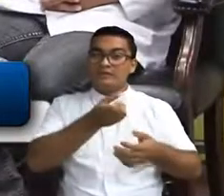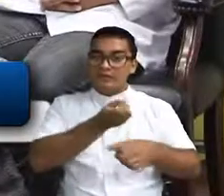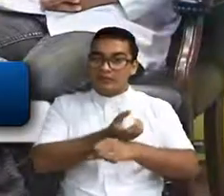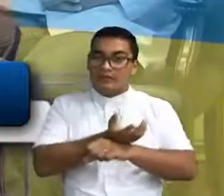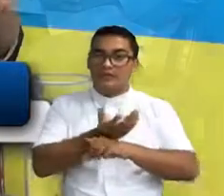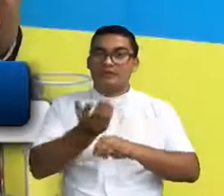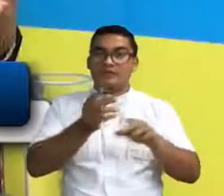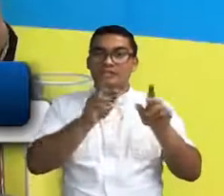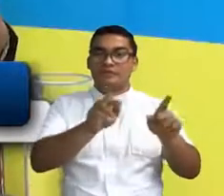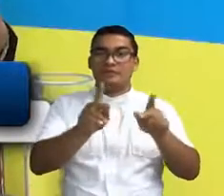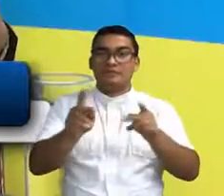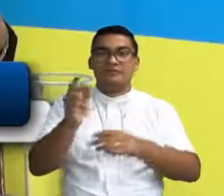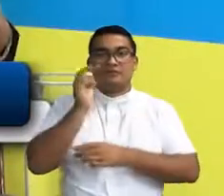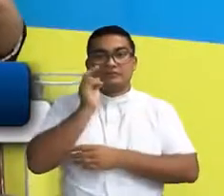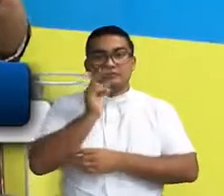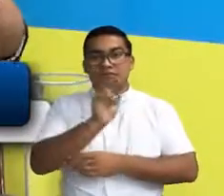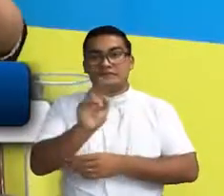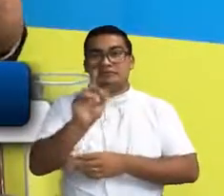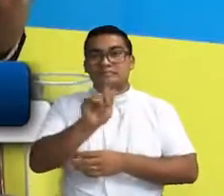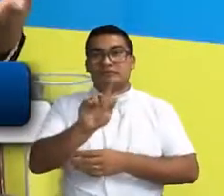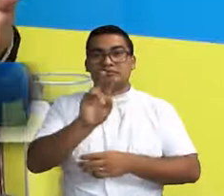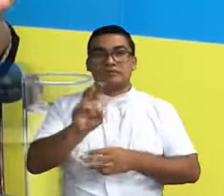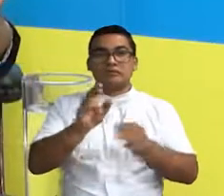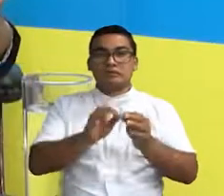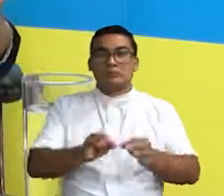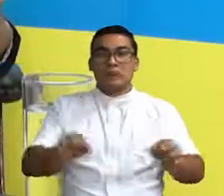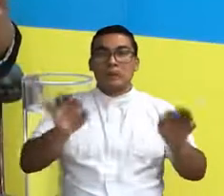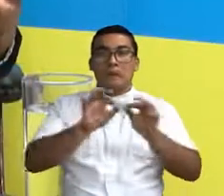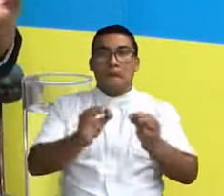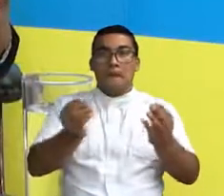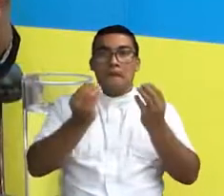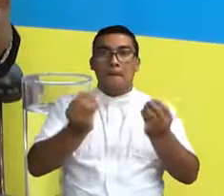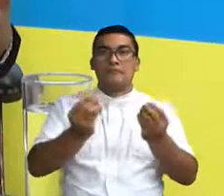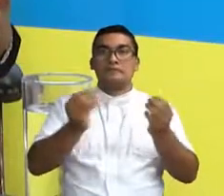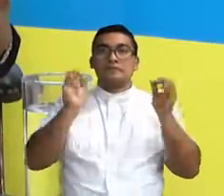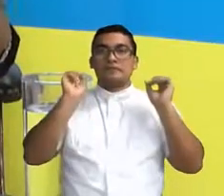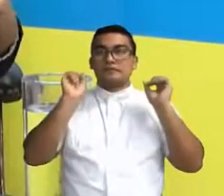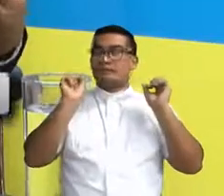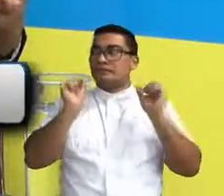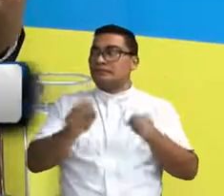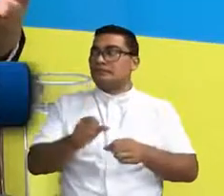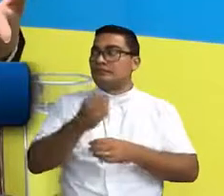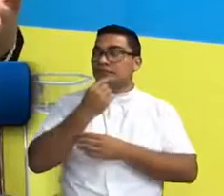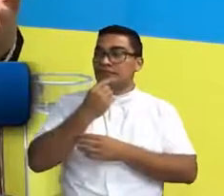de esas personas que nos están viendo sobre la importancia de llevar